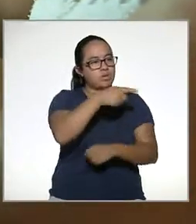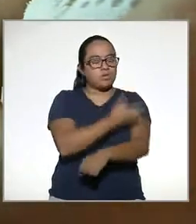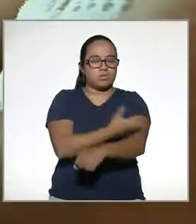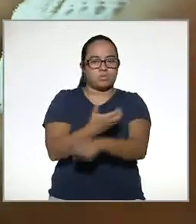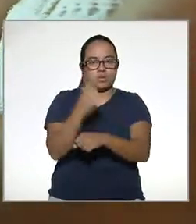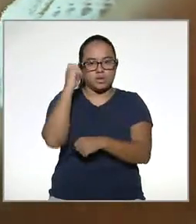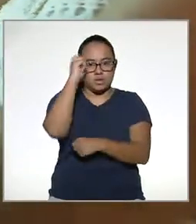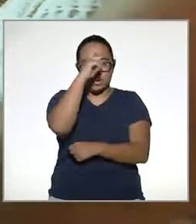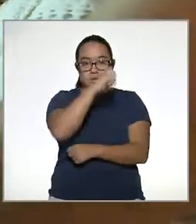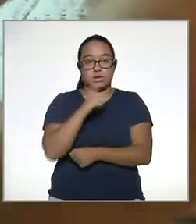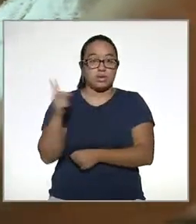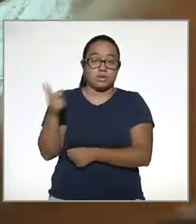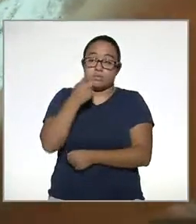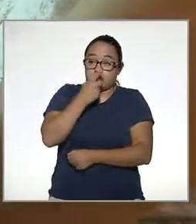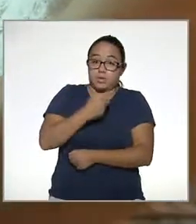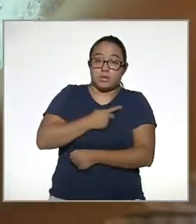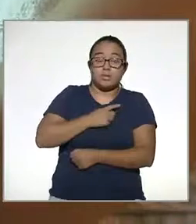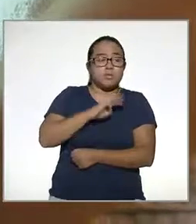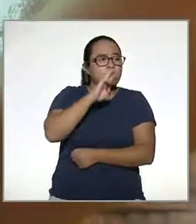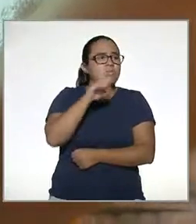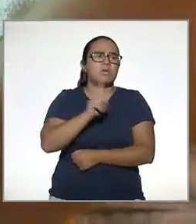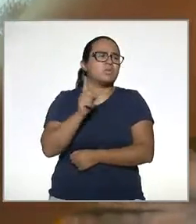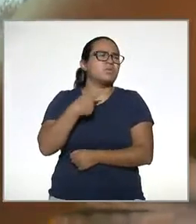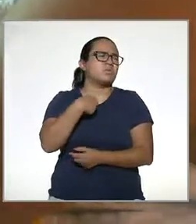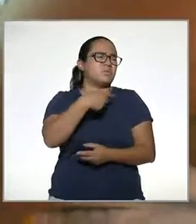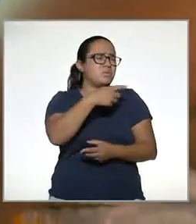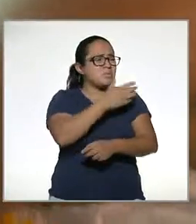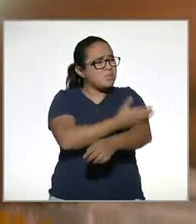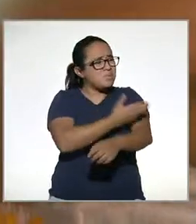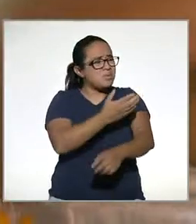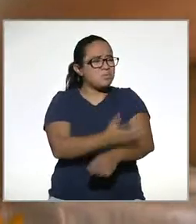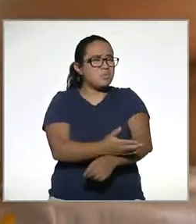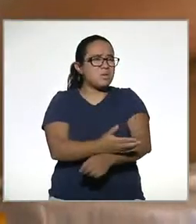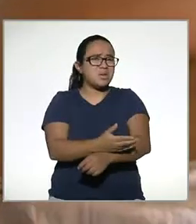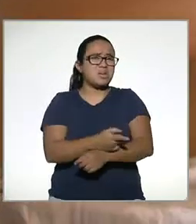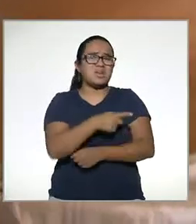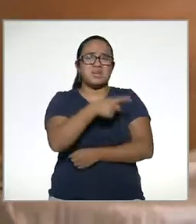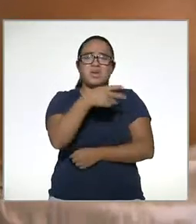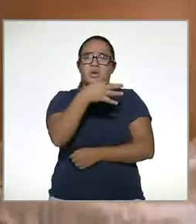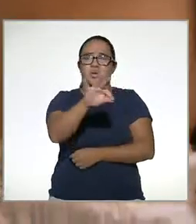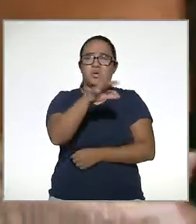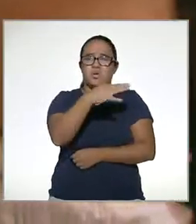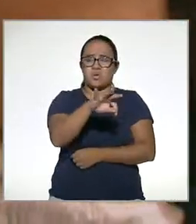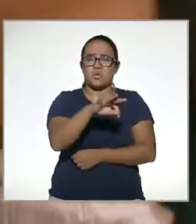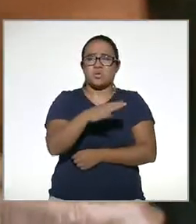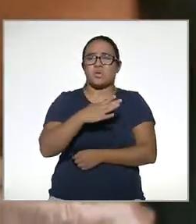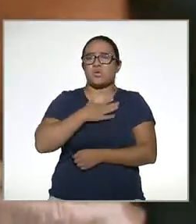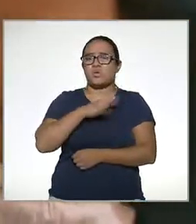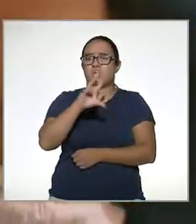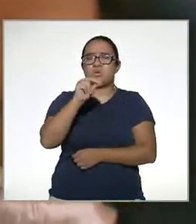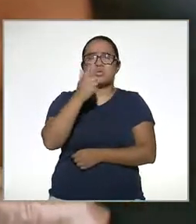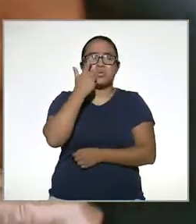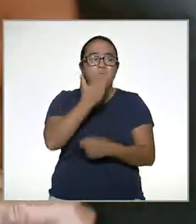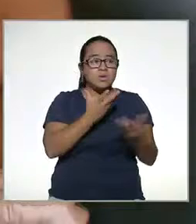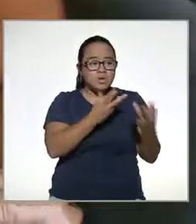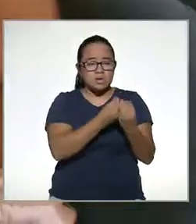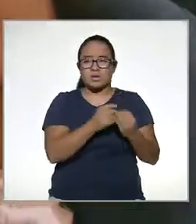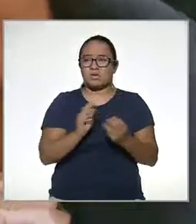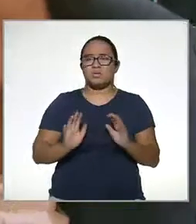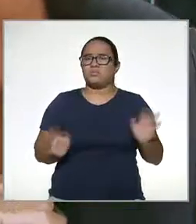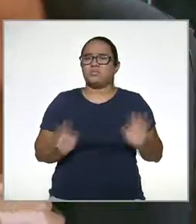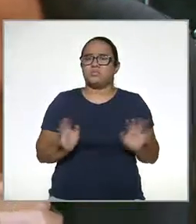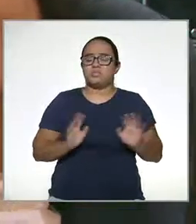Y me decía él, dice, no, mamá, los compañeritos son muy groseros, no quiero juntarme con ellos.